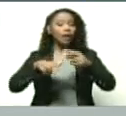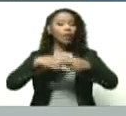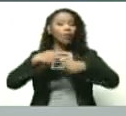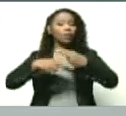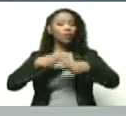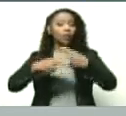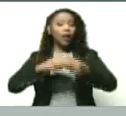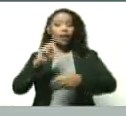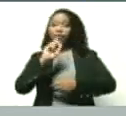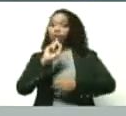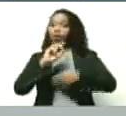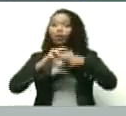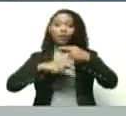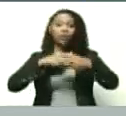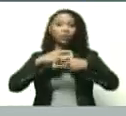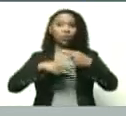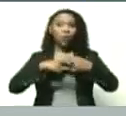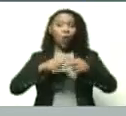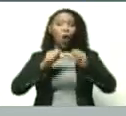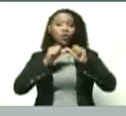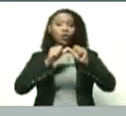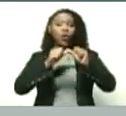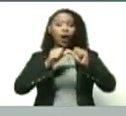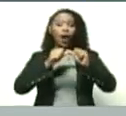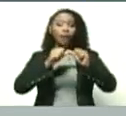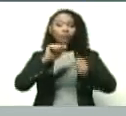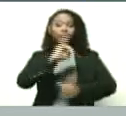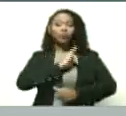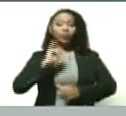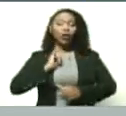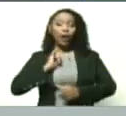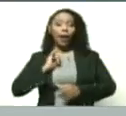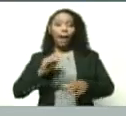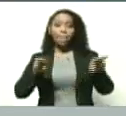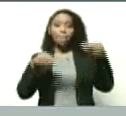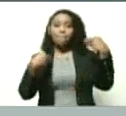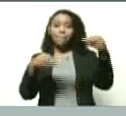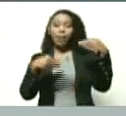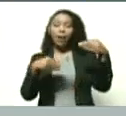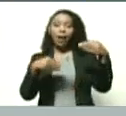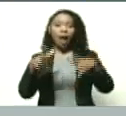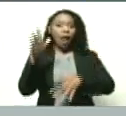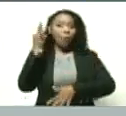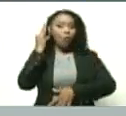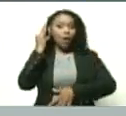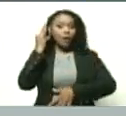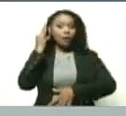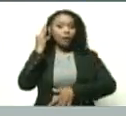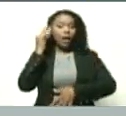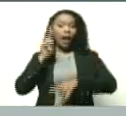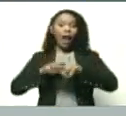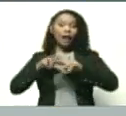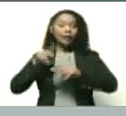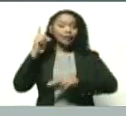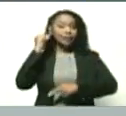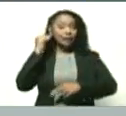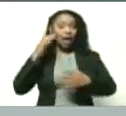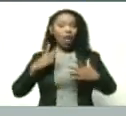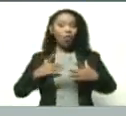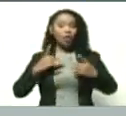revolucionarios y no revolucionarios se siga identificando el papel de la mujer, la niña y la